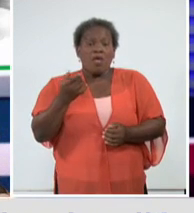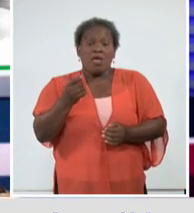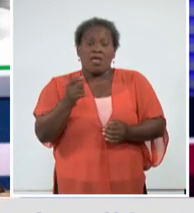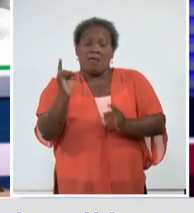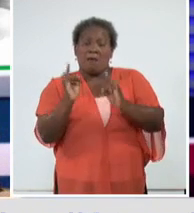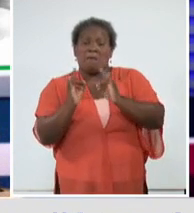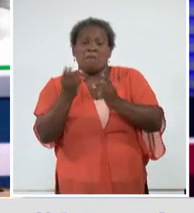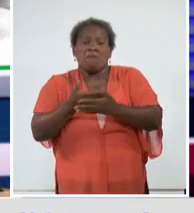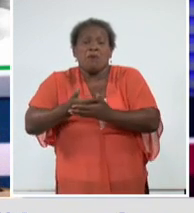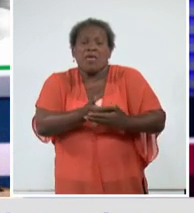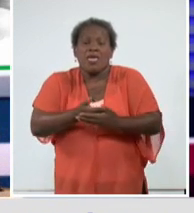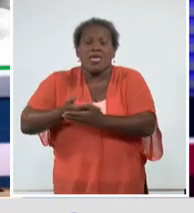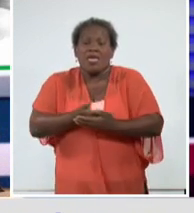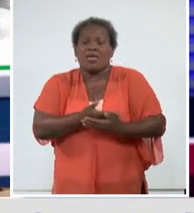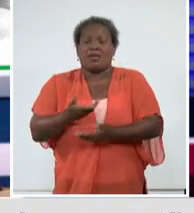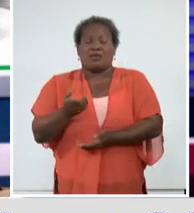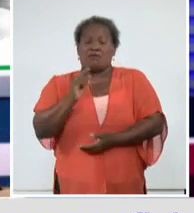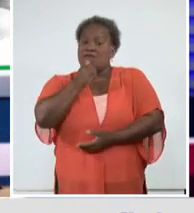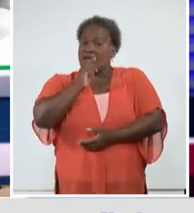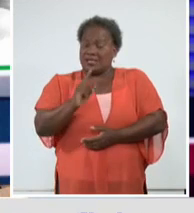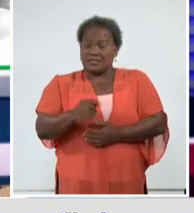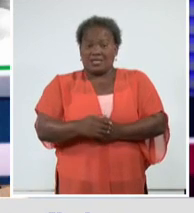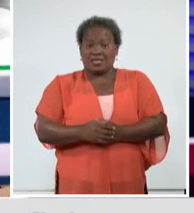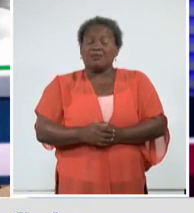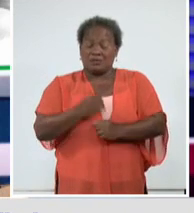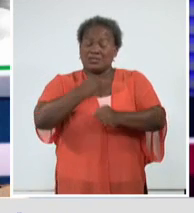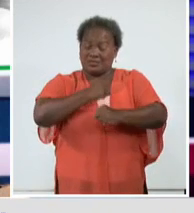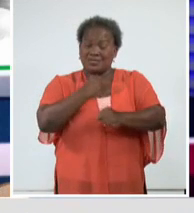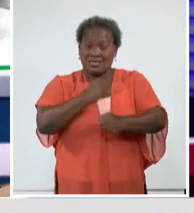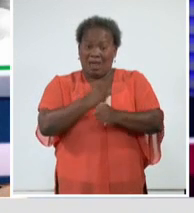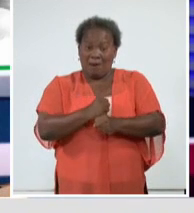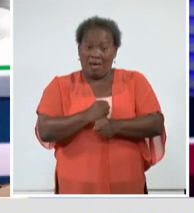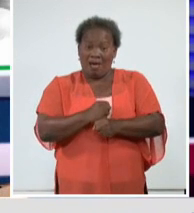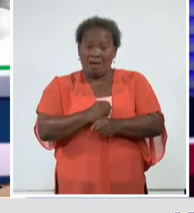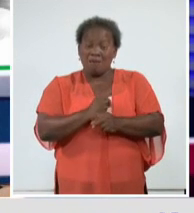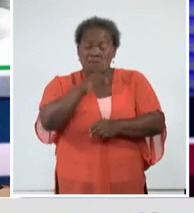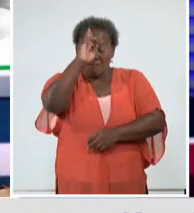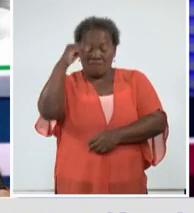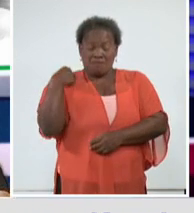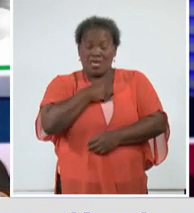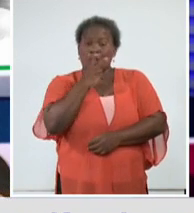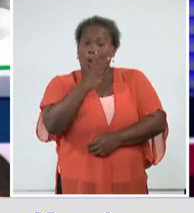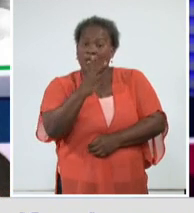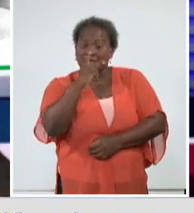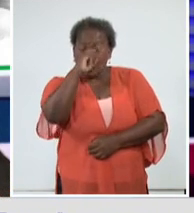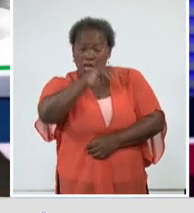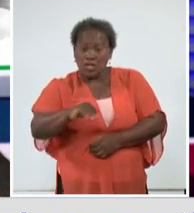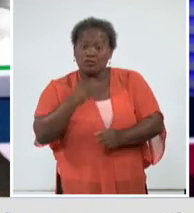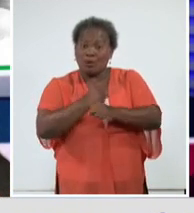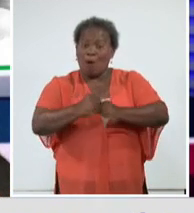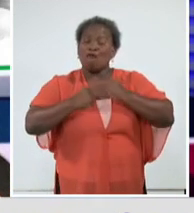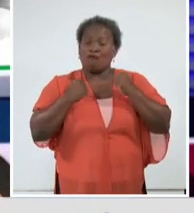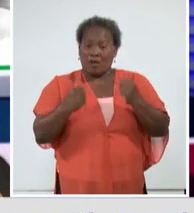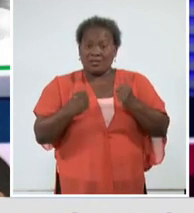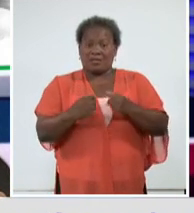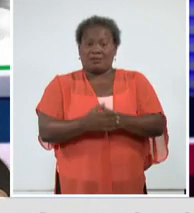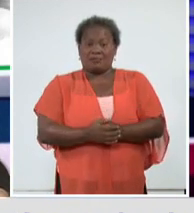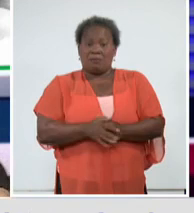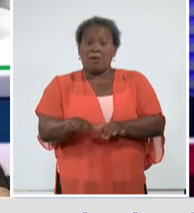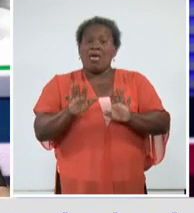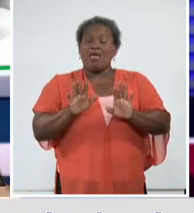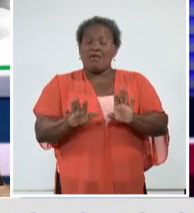de pediatría en nuestro país, para salvar la mayor cantidad de niños que se infectan con la COVID-19